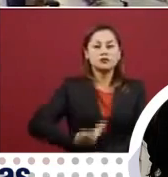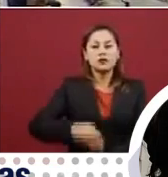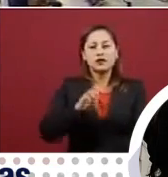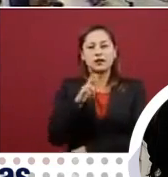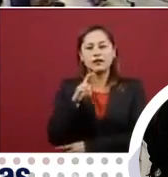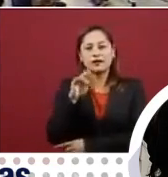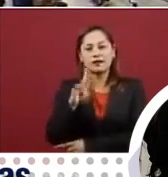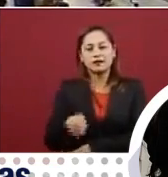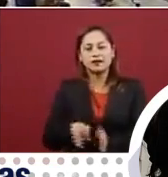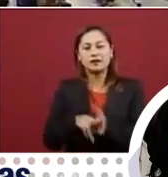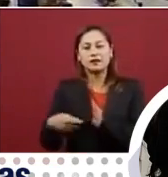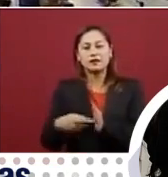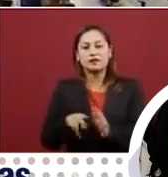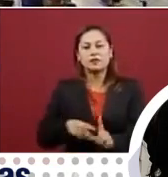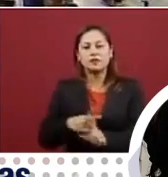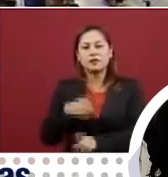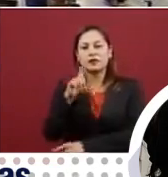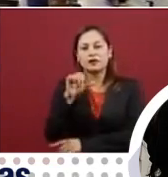no tienen tampoco